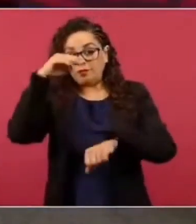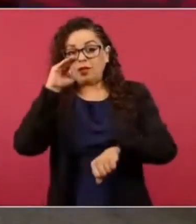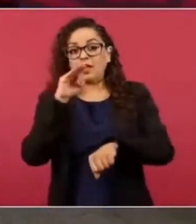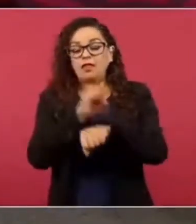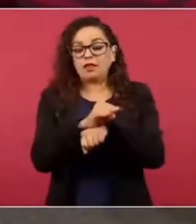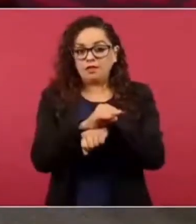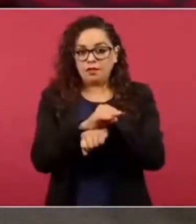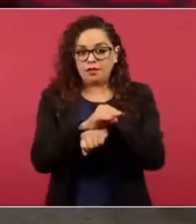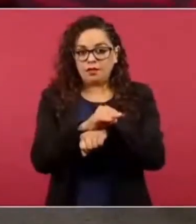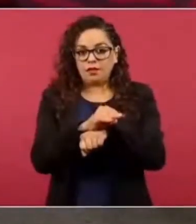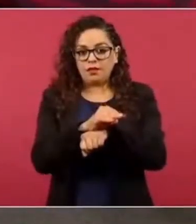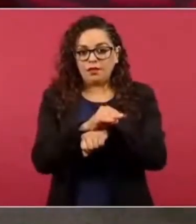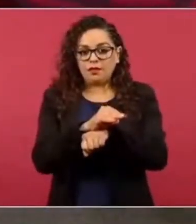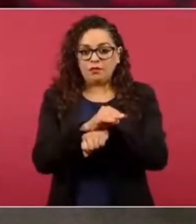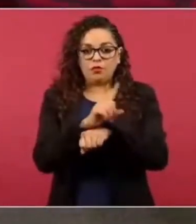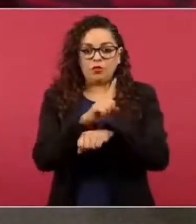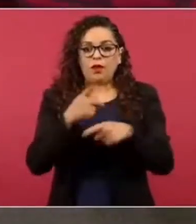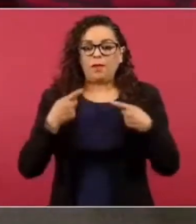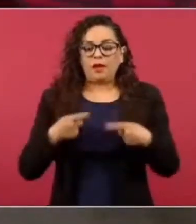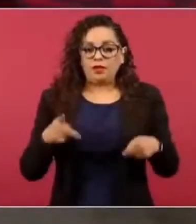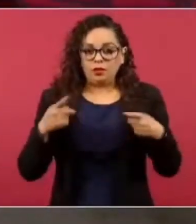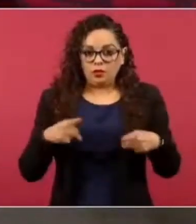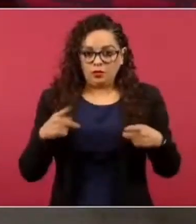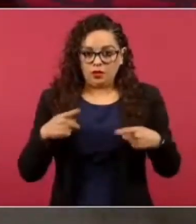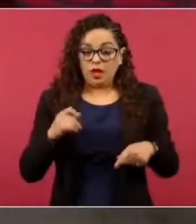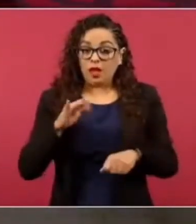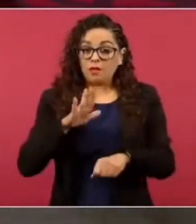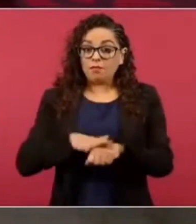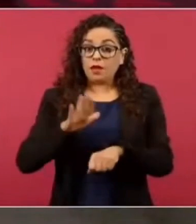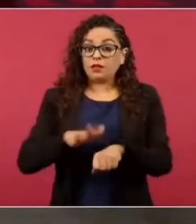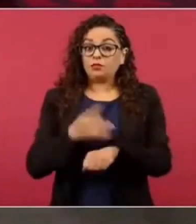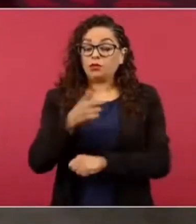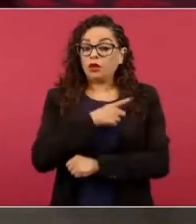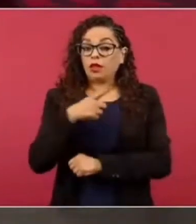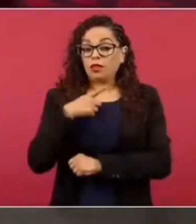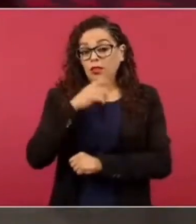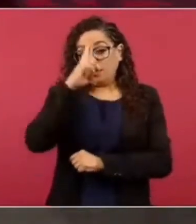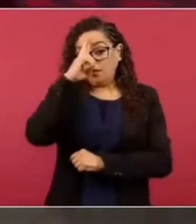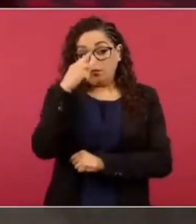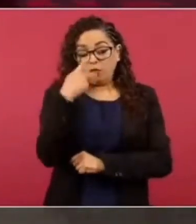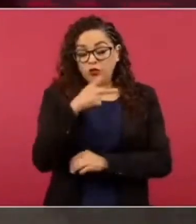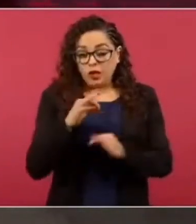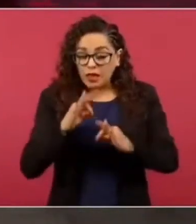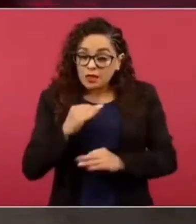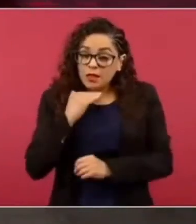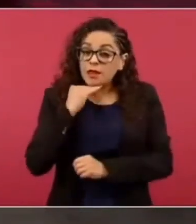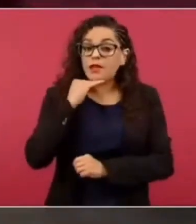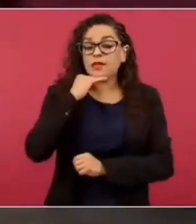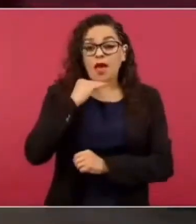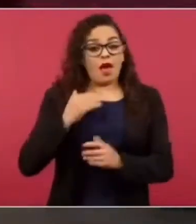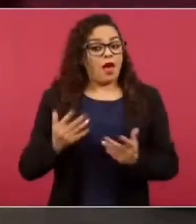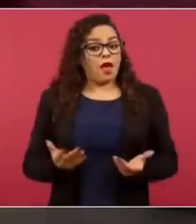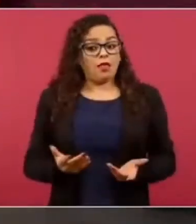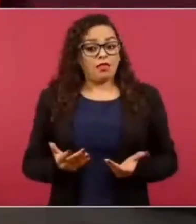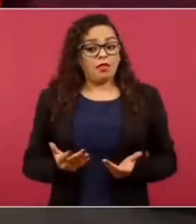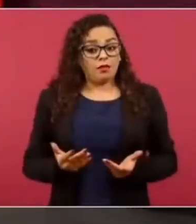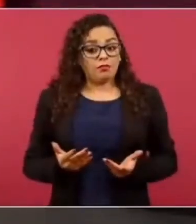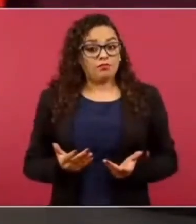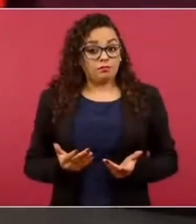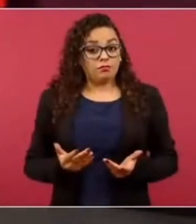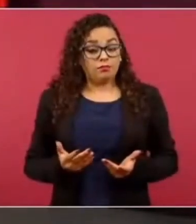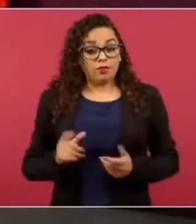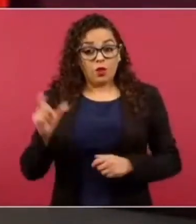justicia y la dignidad, que decía el Quijote, que por la dignidad se